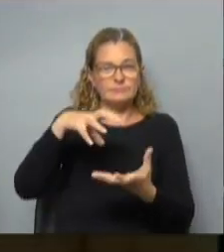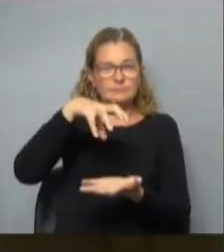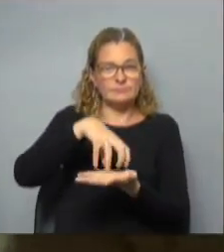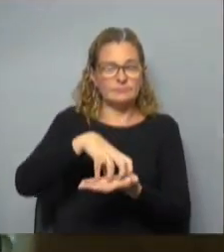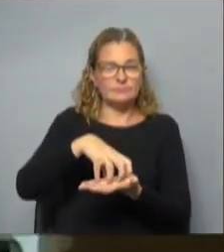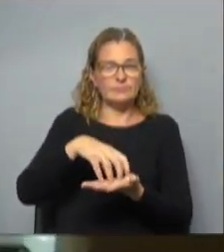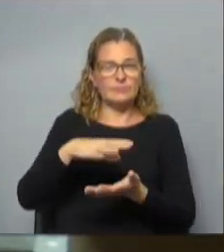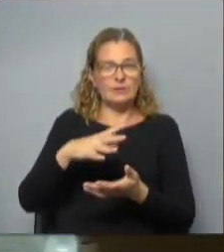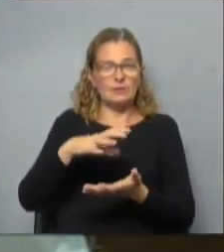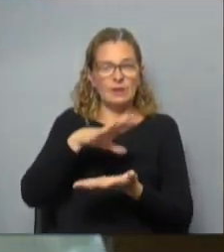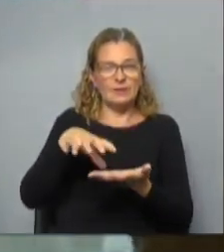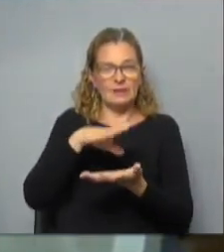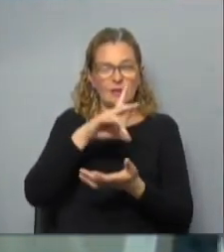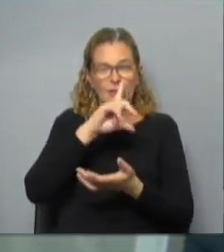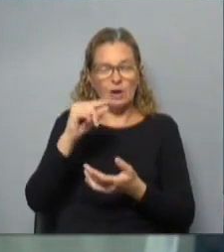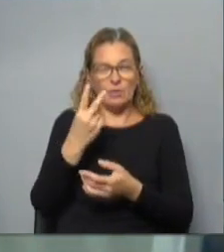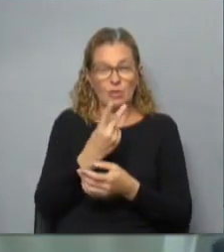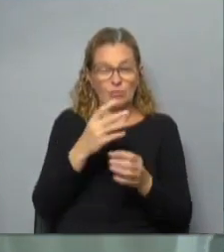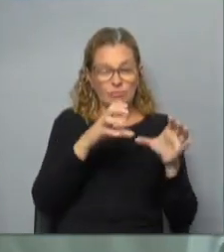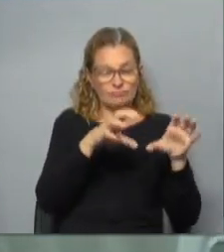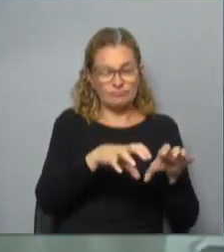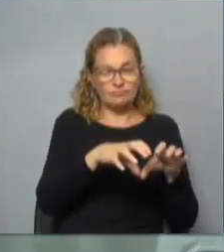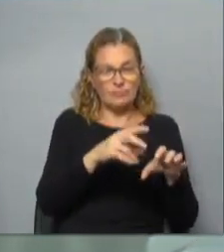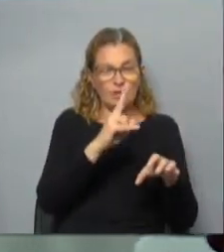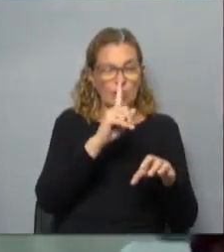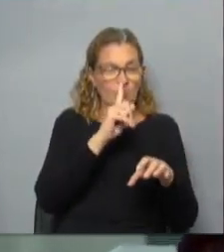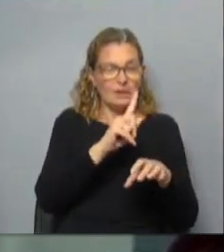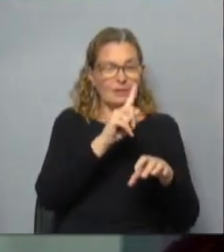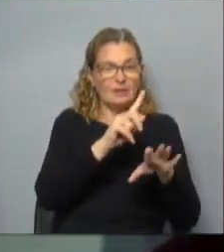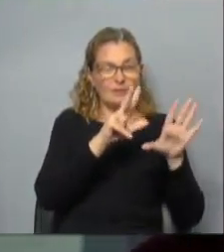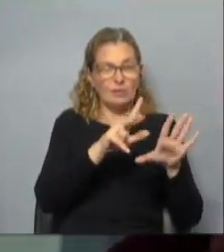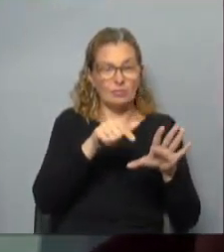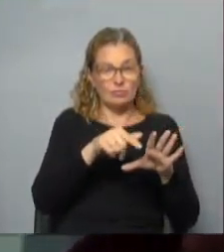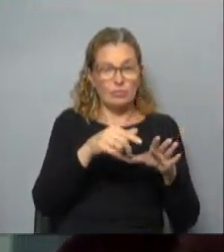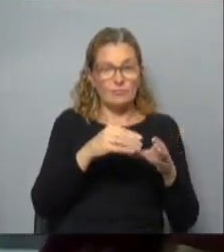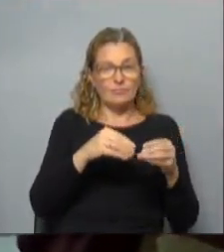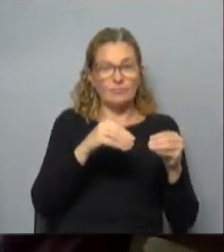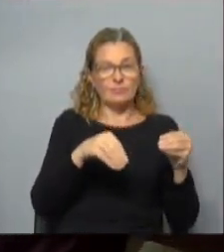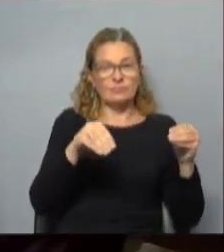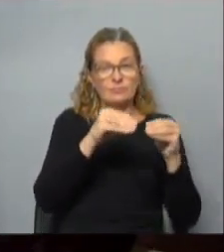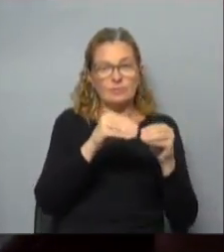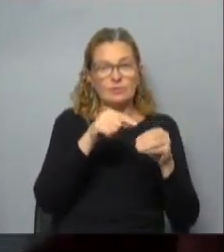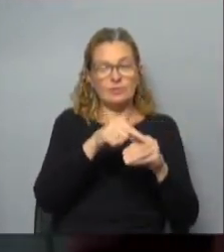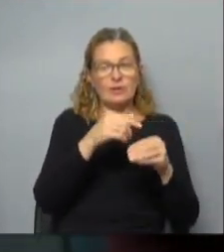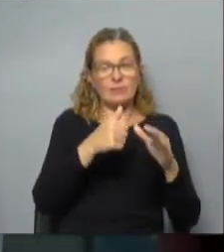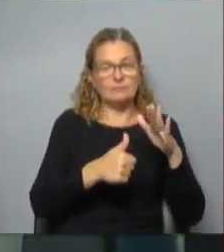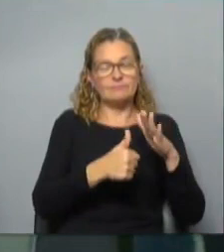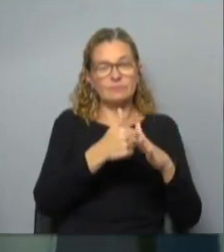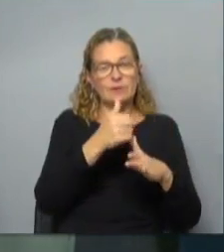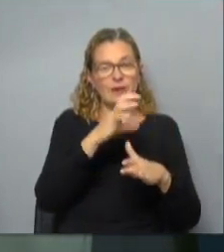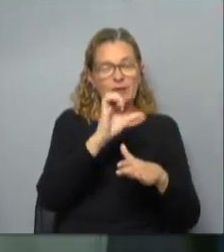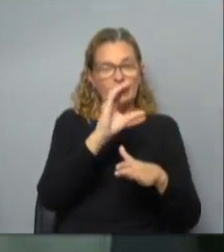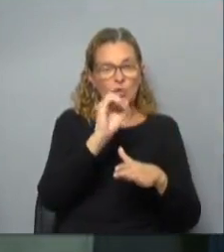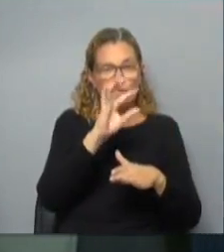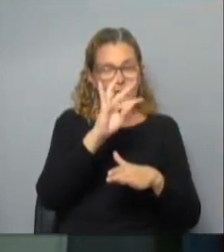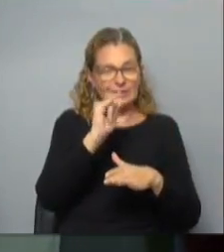anduvo por cerro largo hay dos listas la oficialista que la 2018 más que un gremio massmutual encabezada por diego scotti